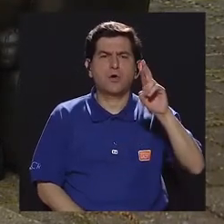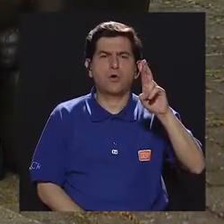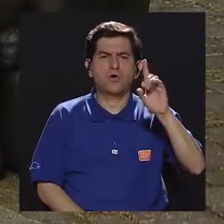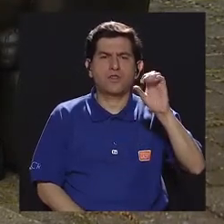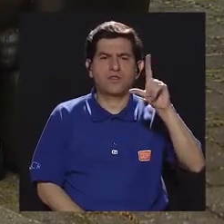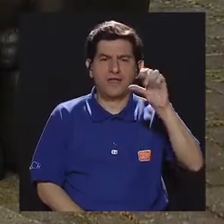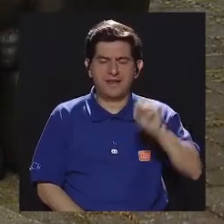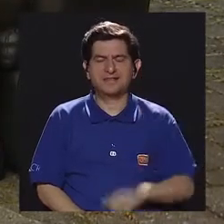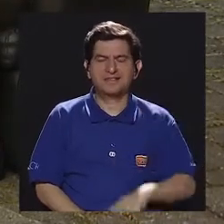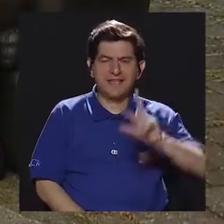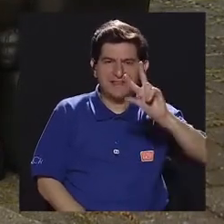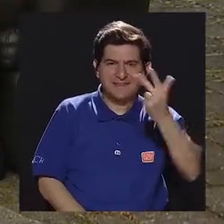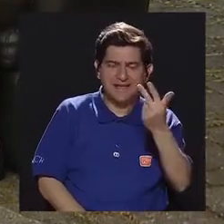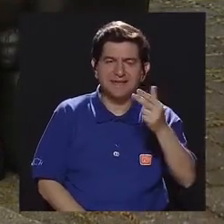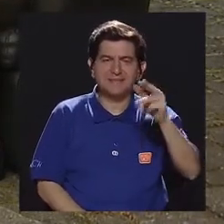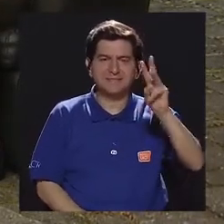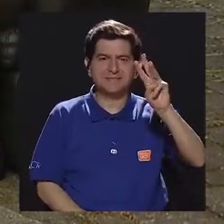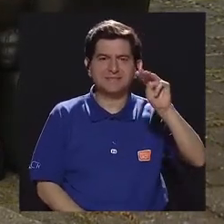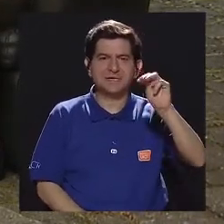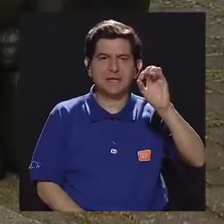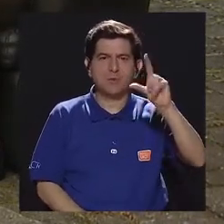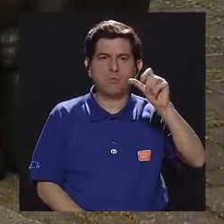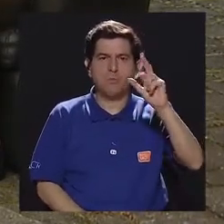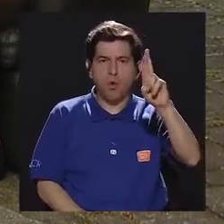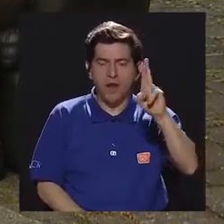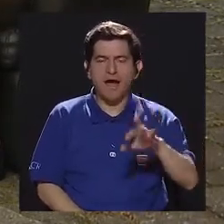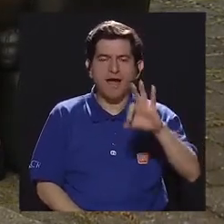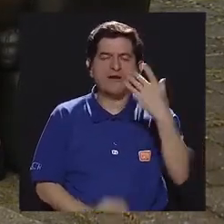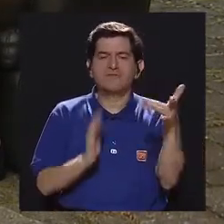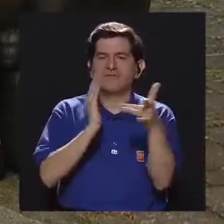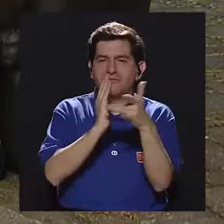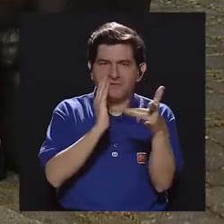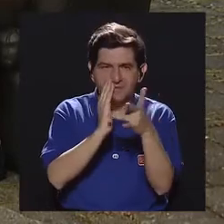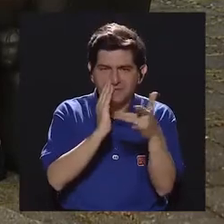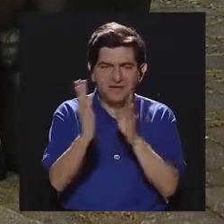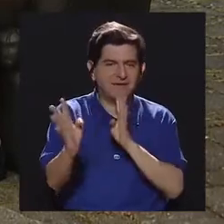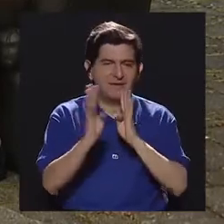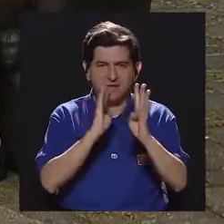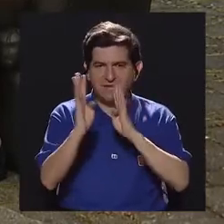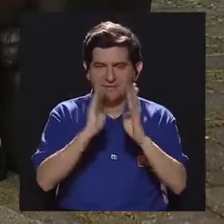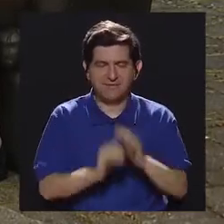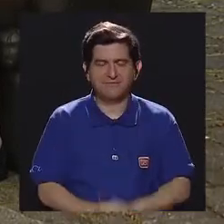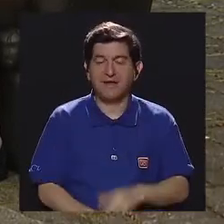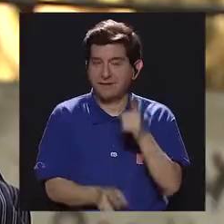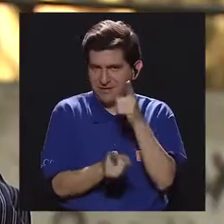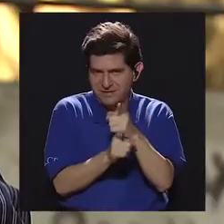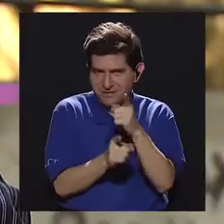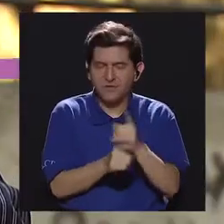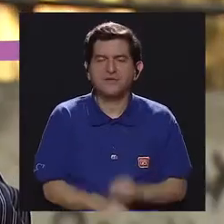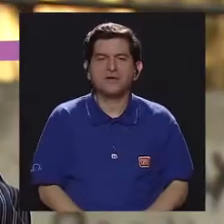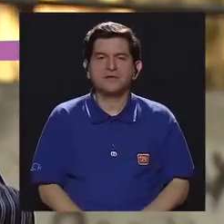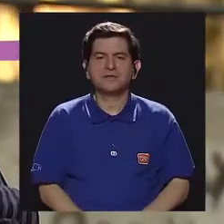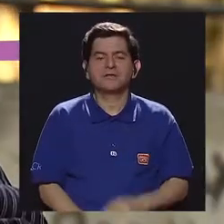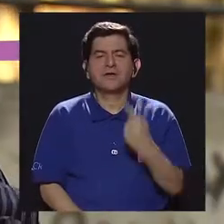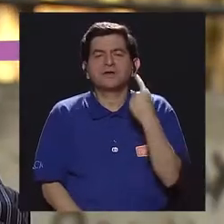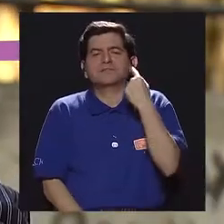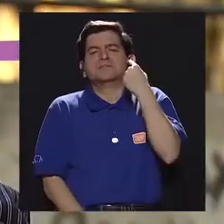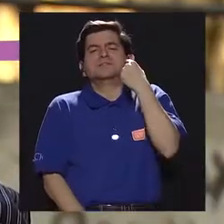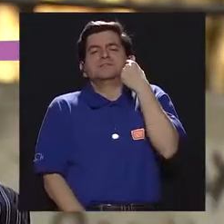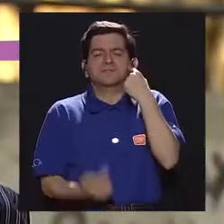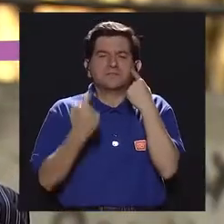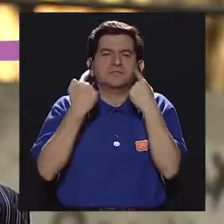Mira, los terceros molares, que sería, digamos, la forma técnica de llamarlo, ¿verdad? Correcto. Están en la parte